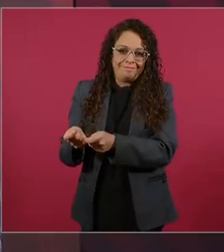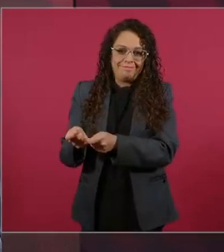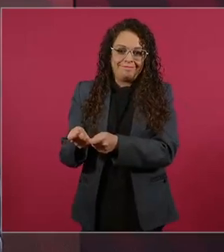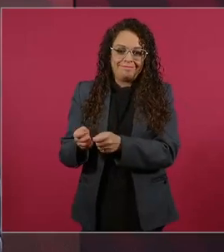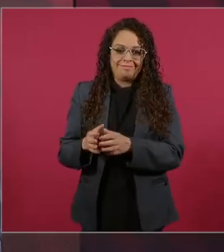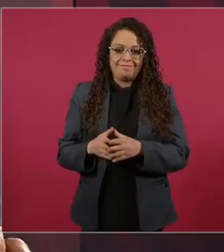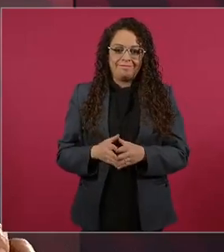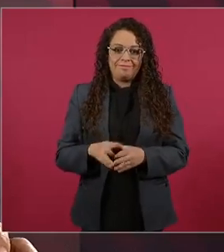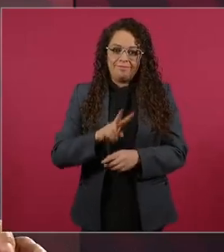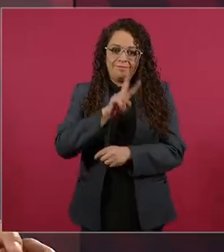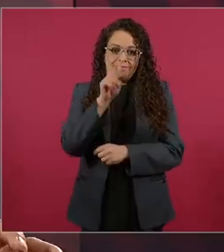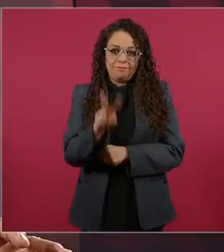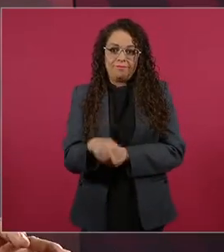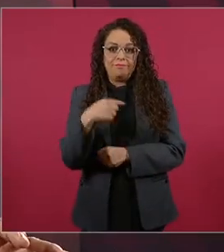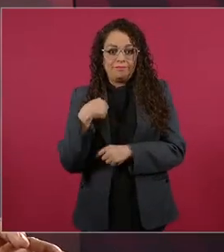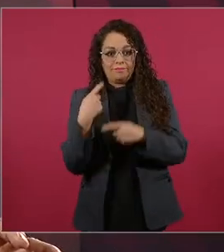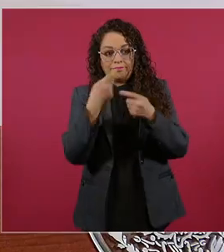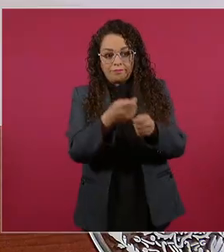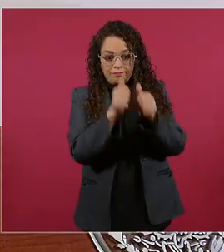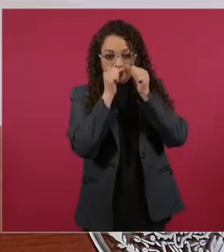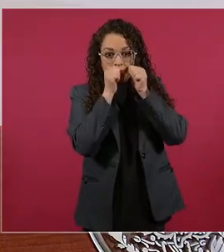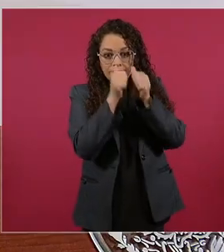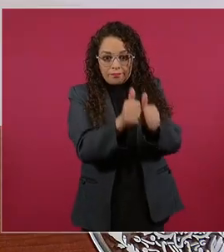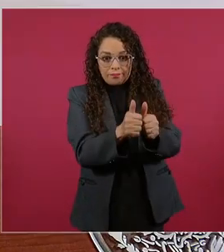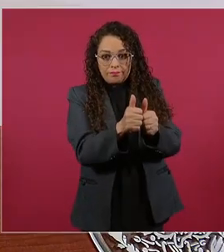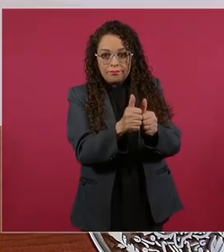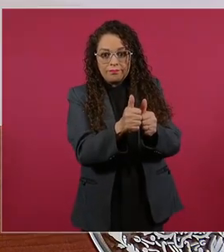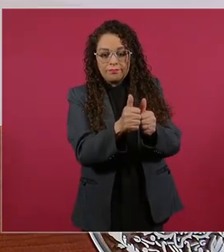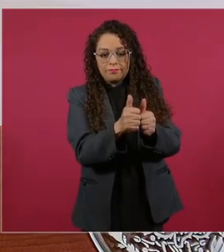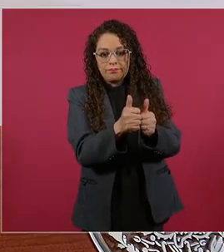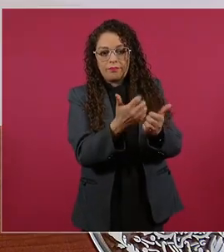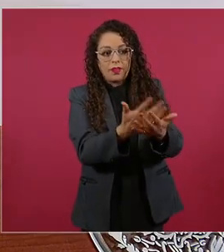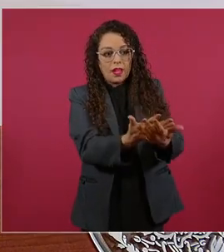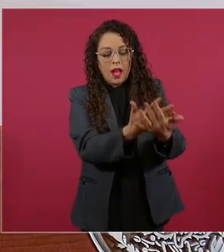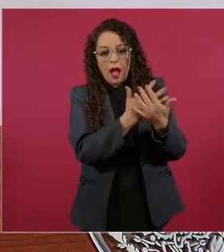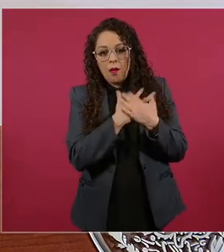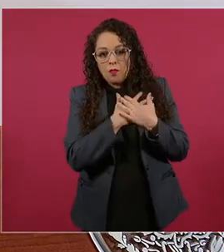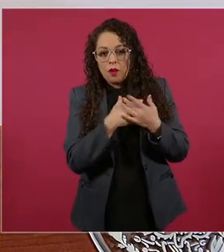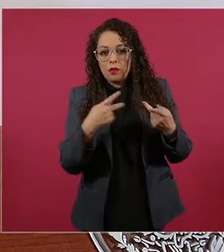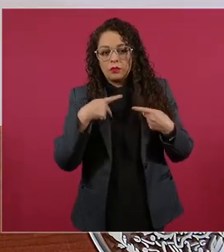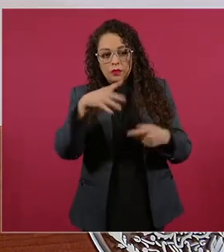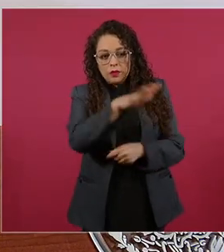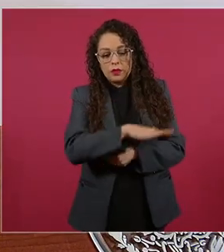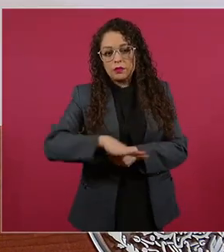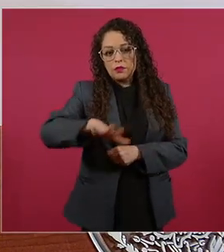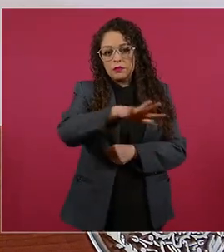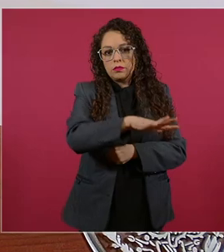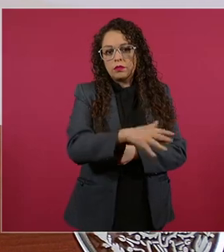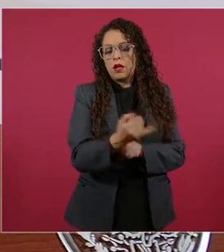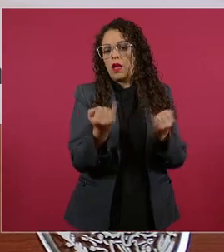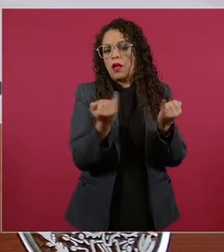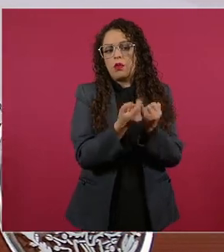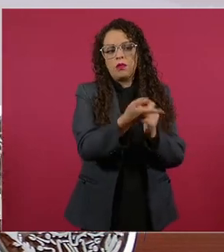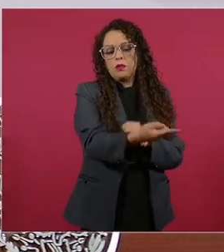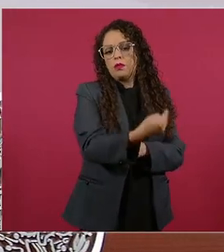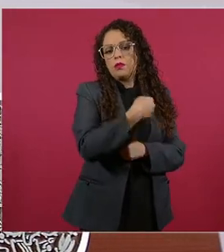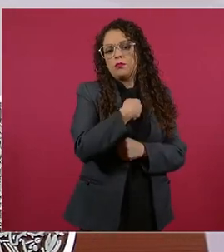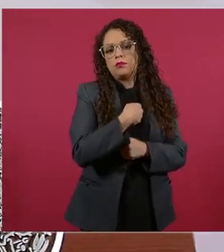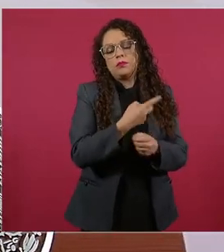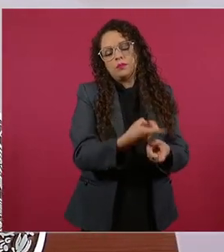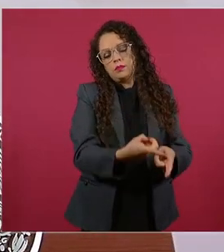Y amor con amor se paga, no puedo decir más. Está la gente muy contenta, mucho, muy contenta,